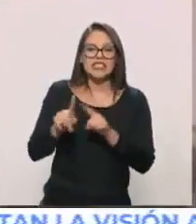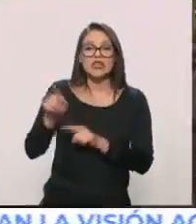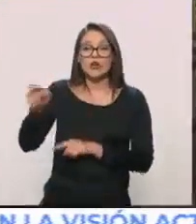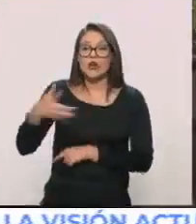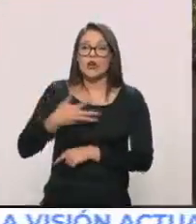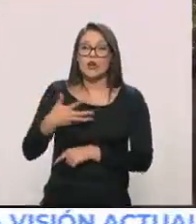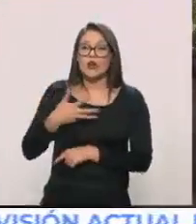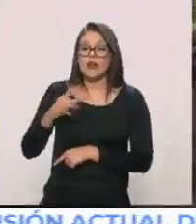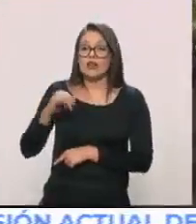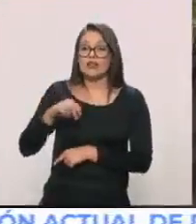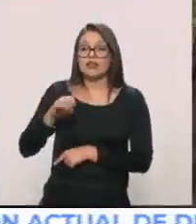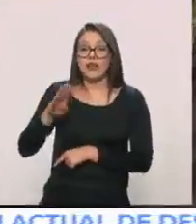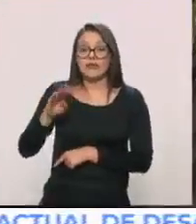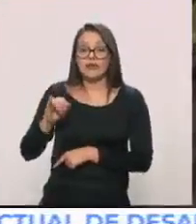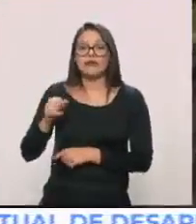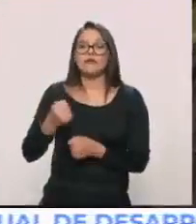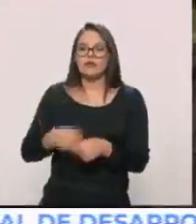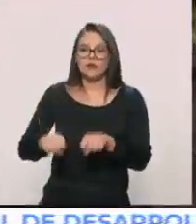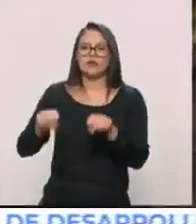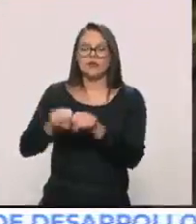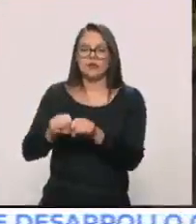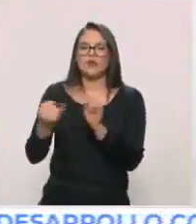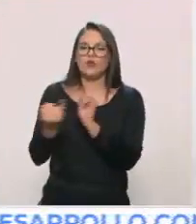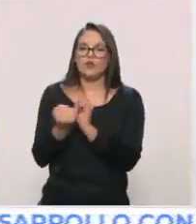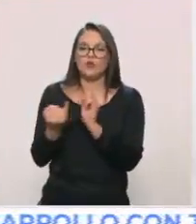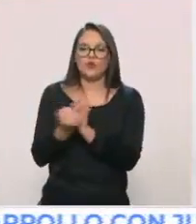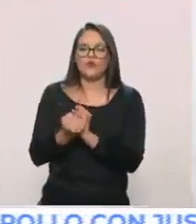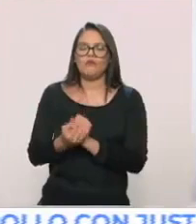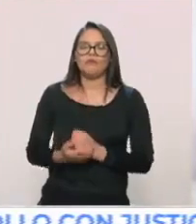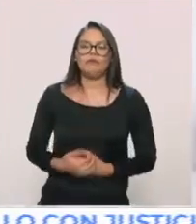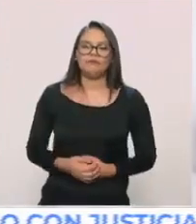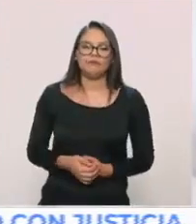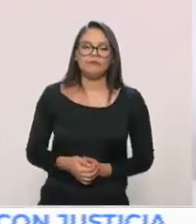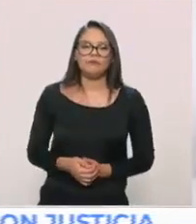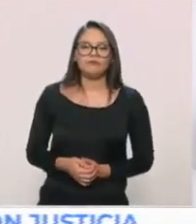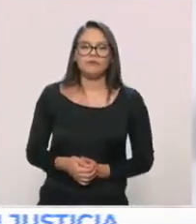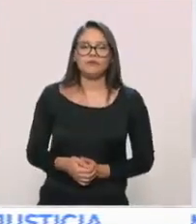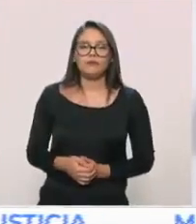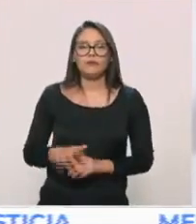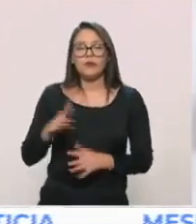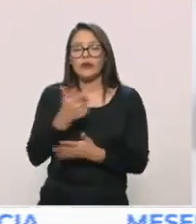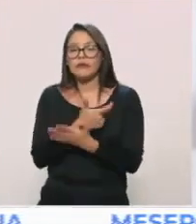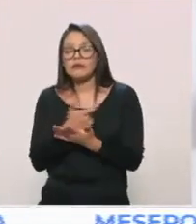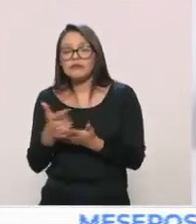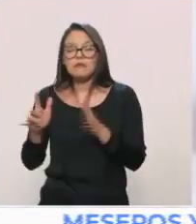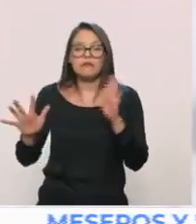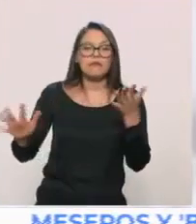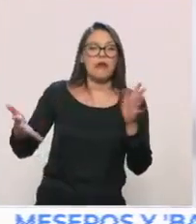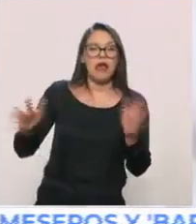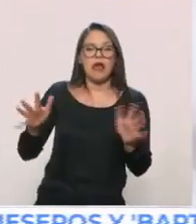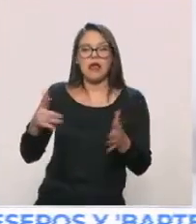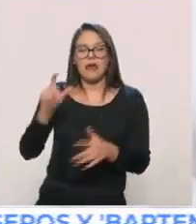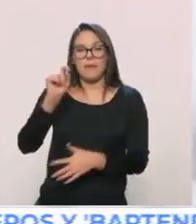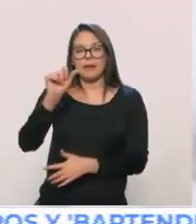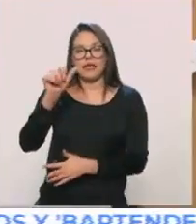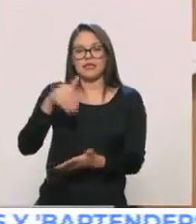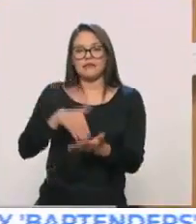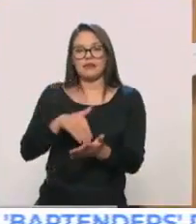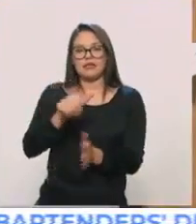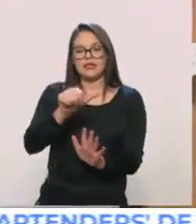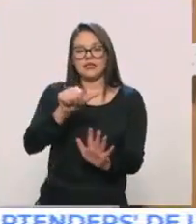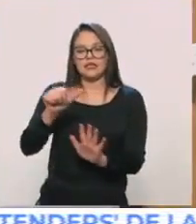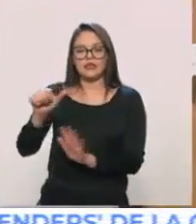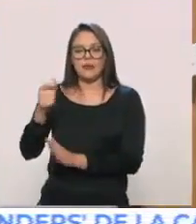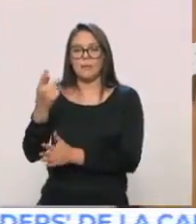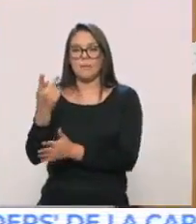INSABI, así como seguros de responsabilidad civil. Algunos de los salarios tendrán un rango entre los 26.600 pesos